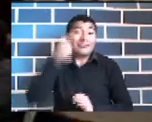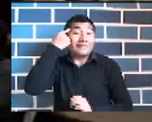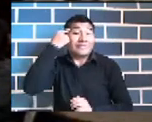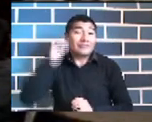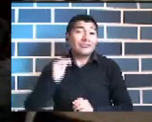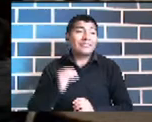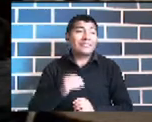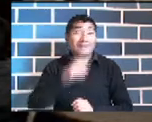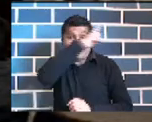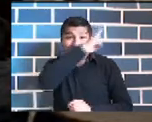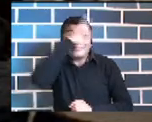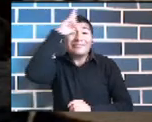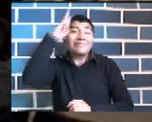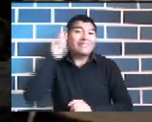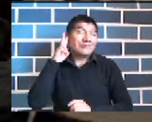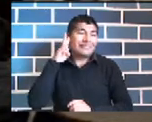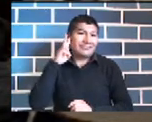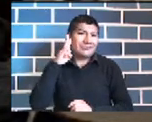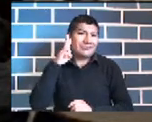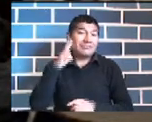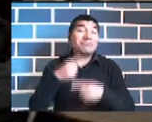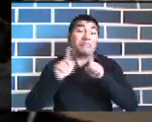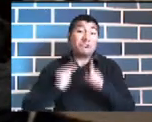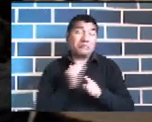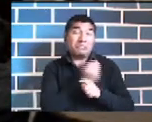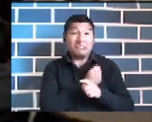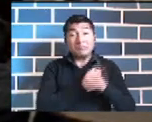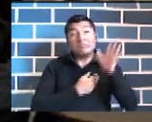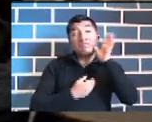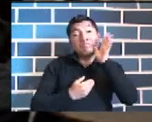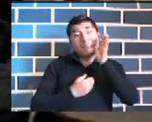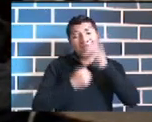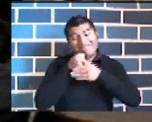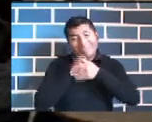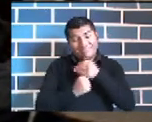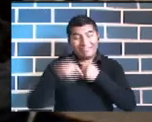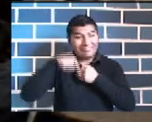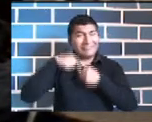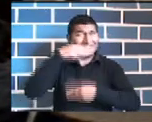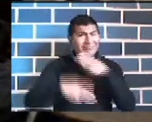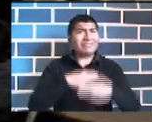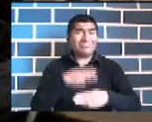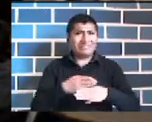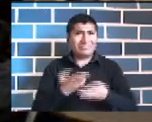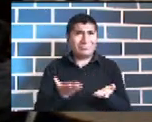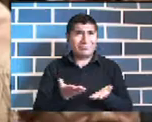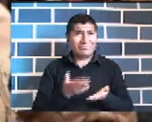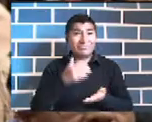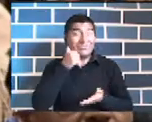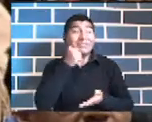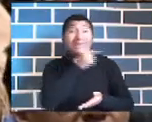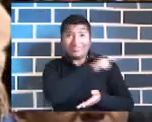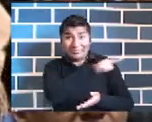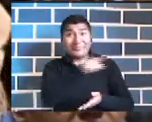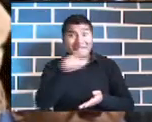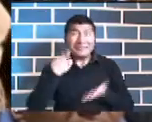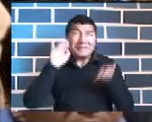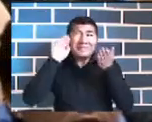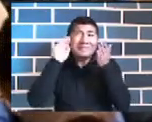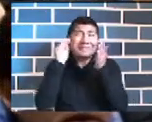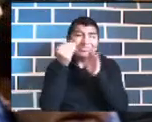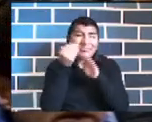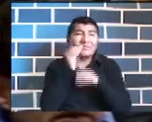pensemos en la Virgen Santísima, pero en nuestras mamás que nos han traído a este mundo. Ellas pareciera por